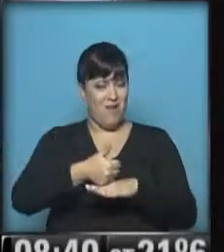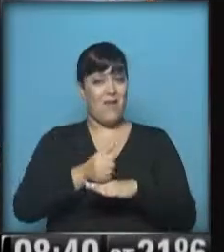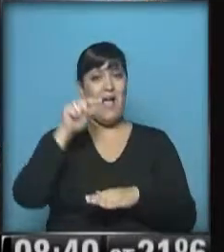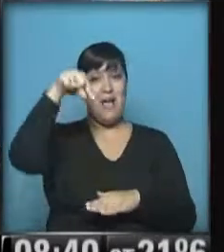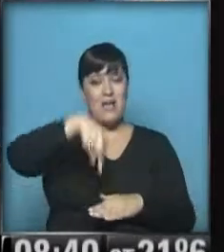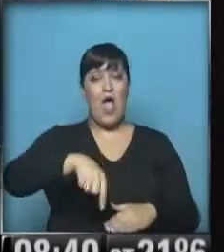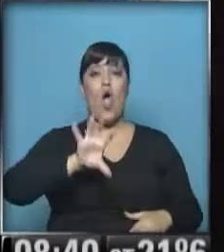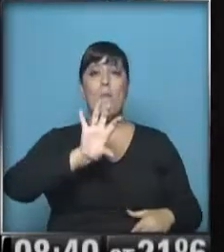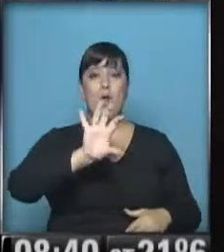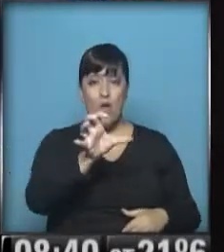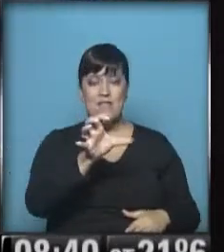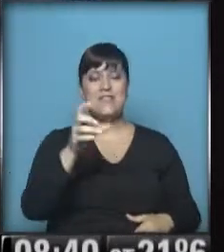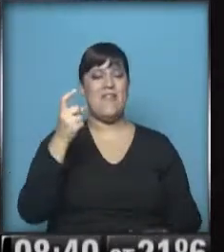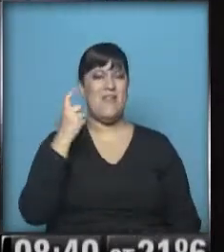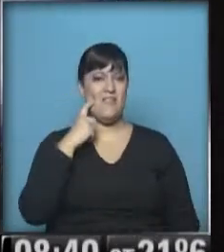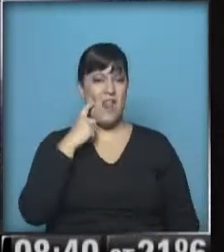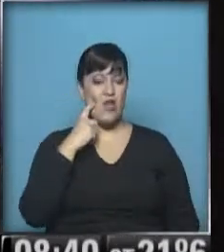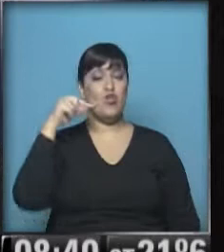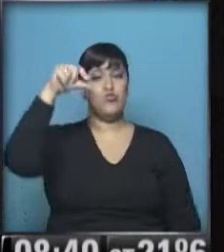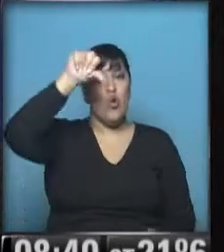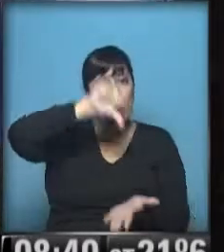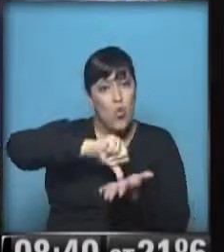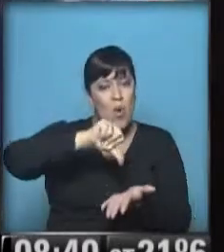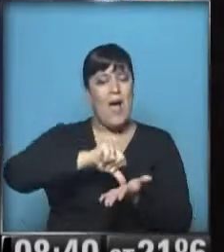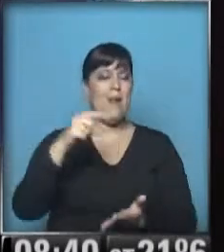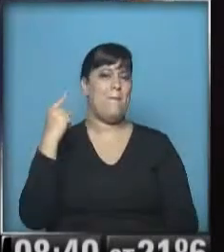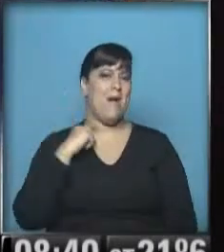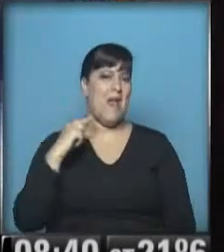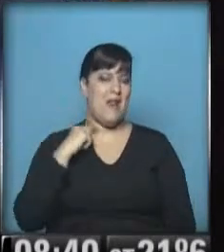provincia de Entre Ríos, en Paraná,